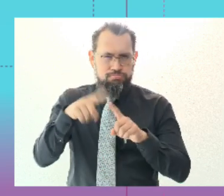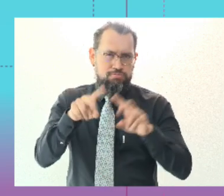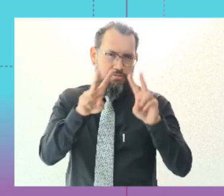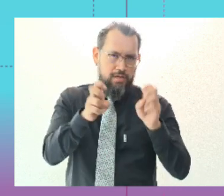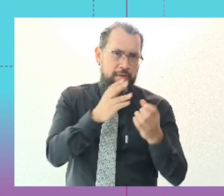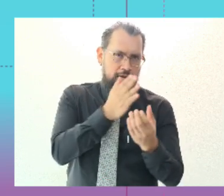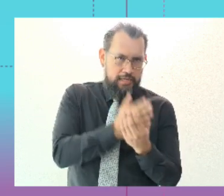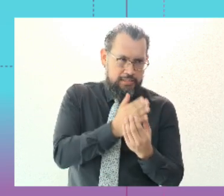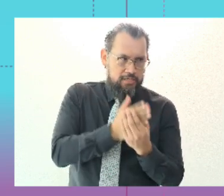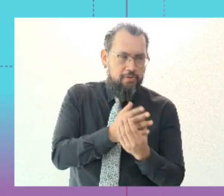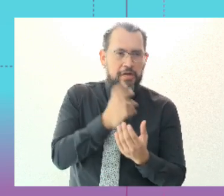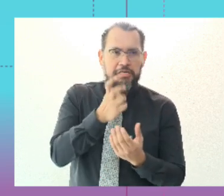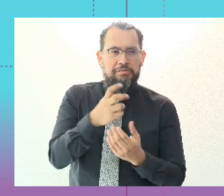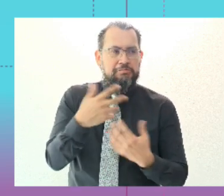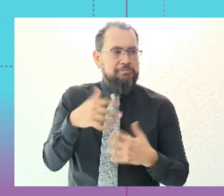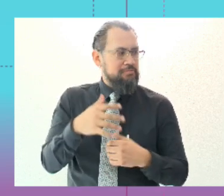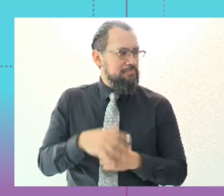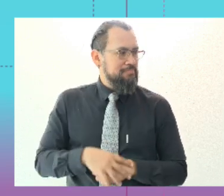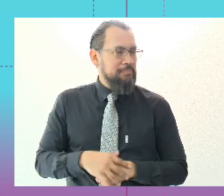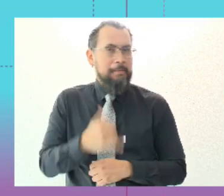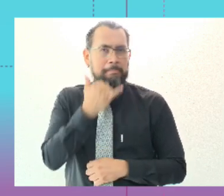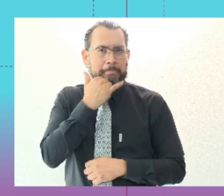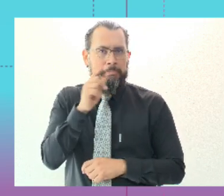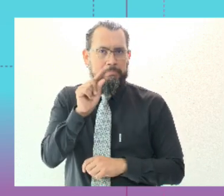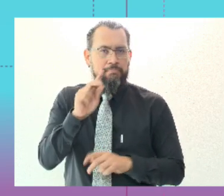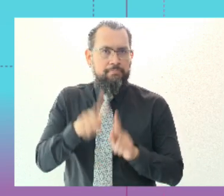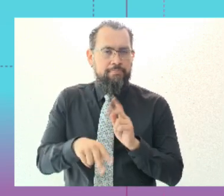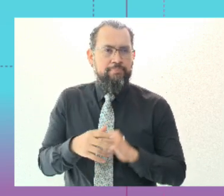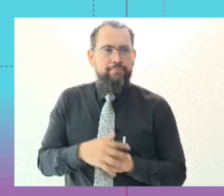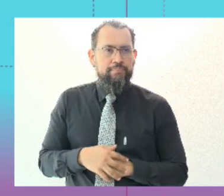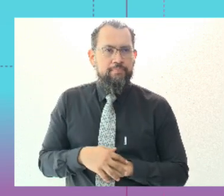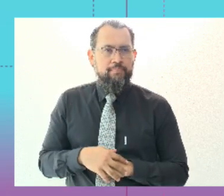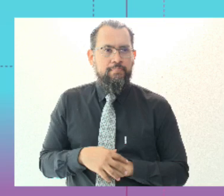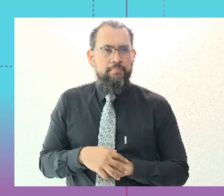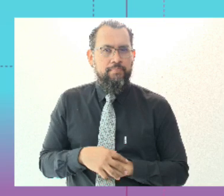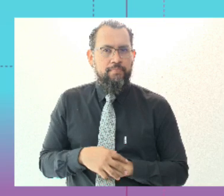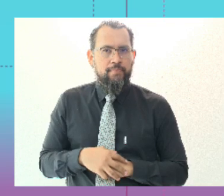extraordinarias. La verdad es que, perdón,